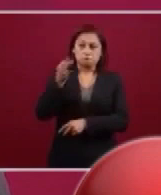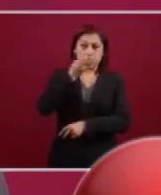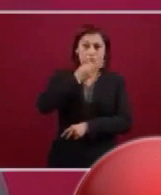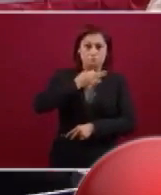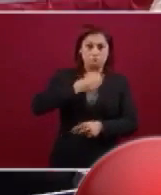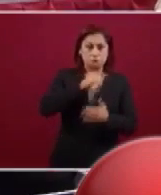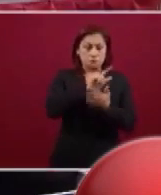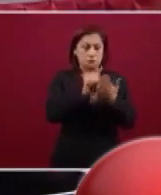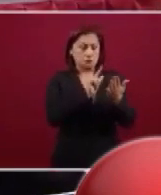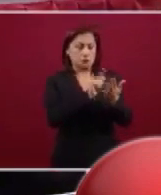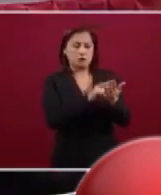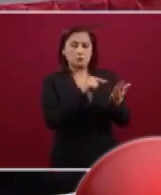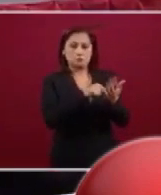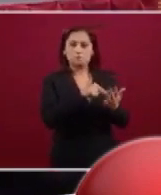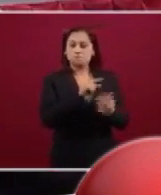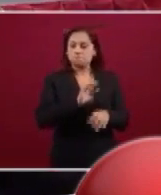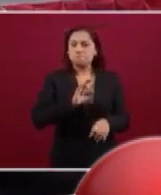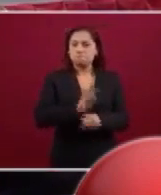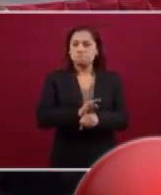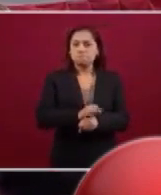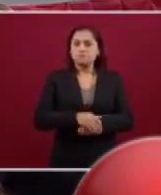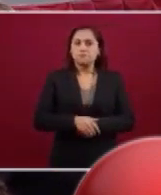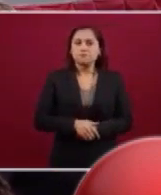tengo. Y